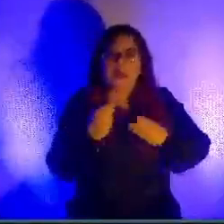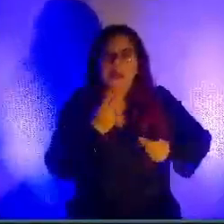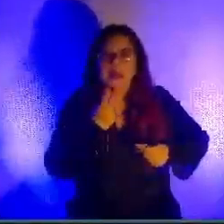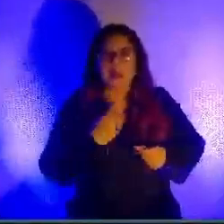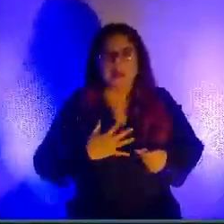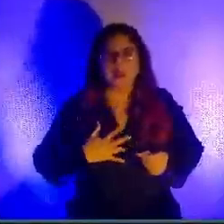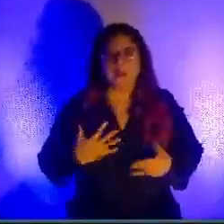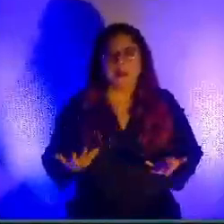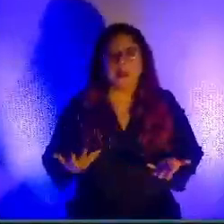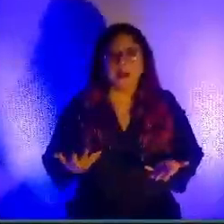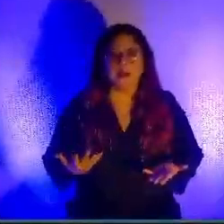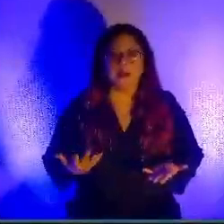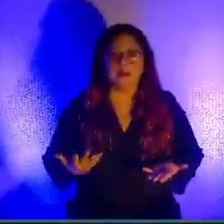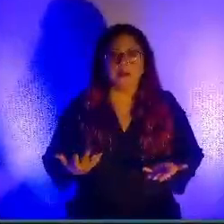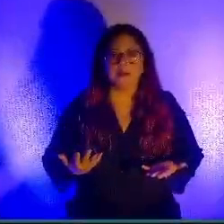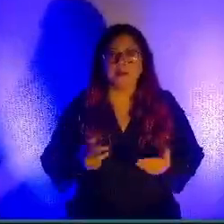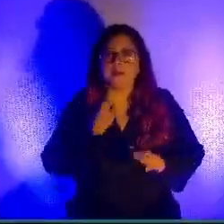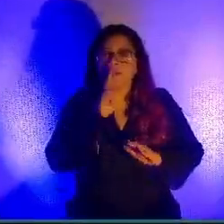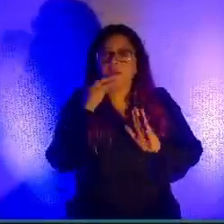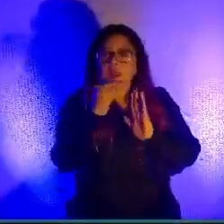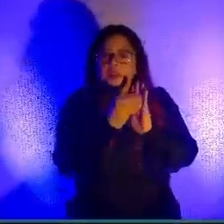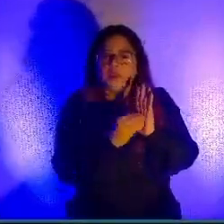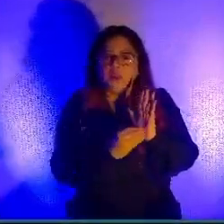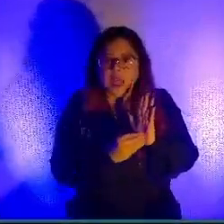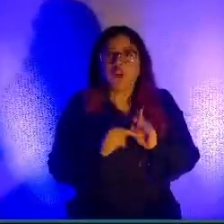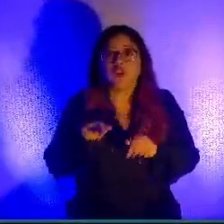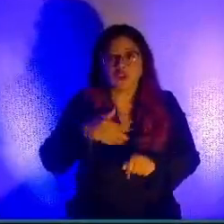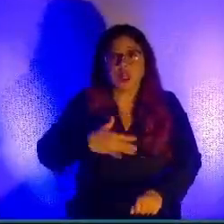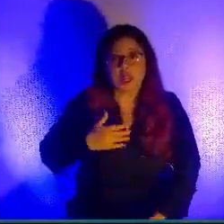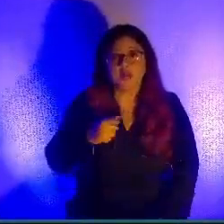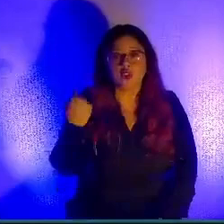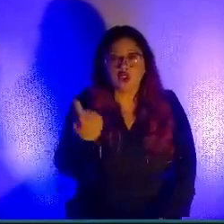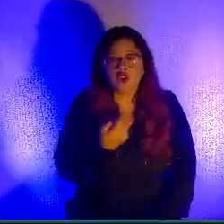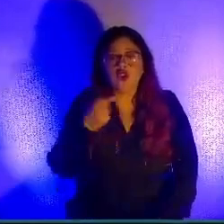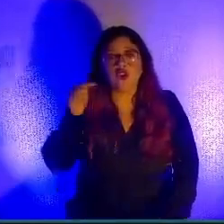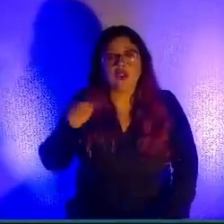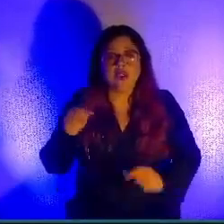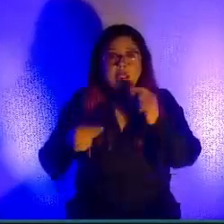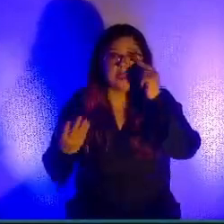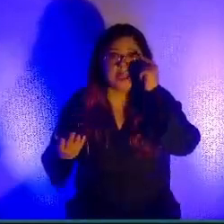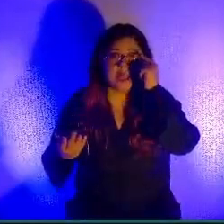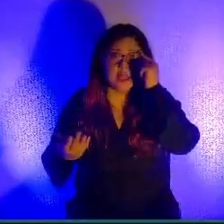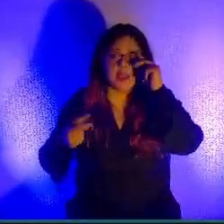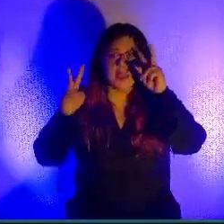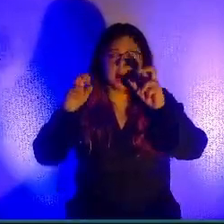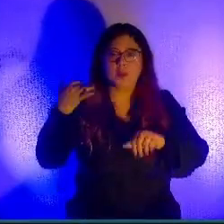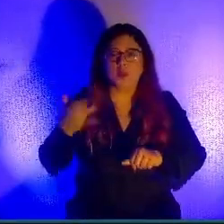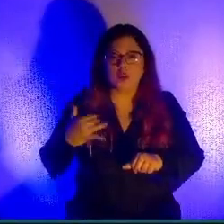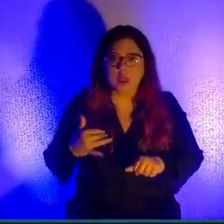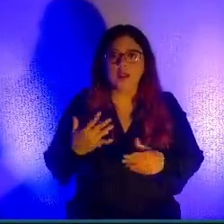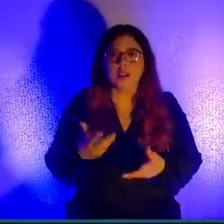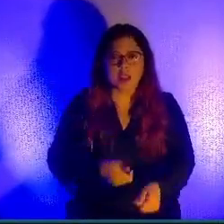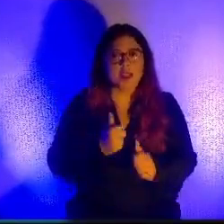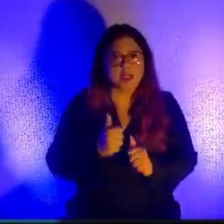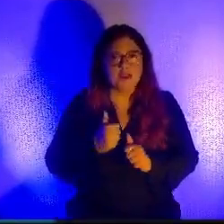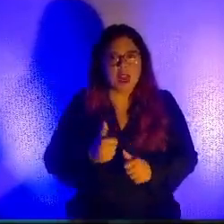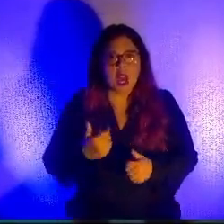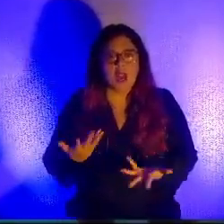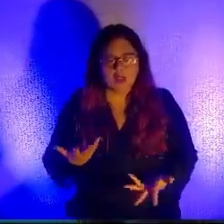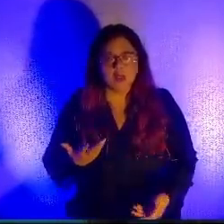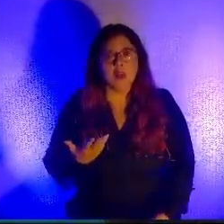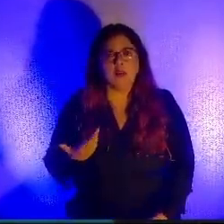de vida resultados que Todos queremos y este punto para mí es lo más desafiante que